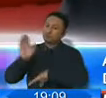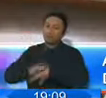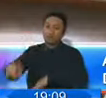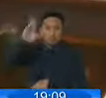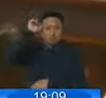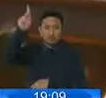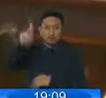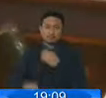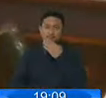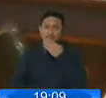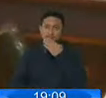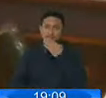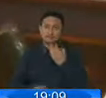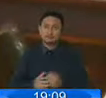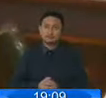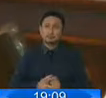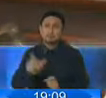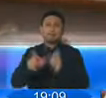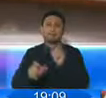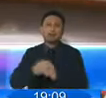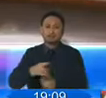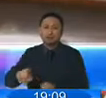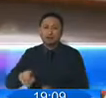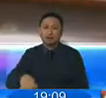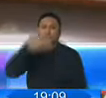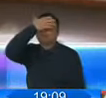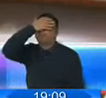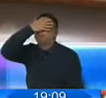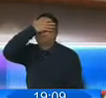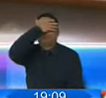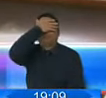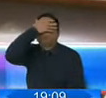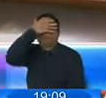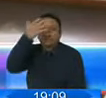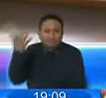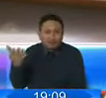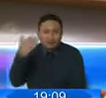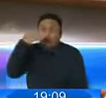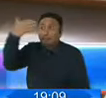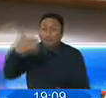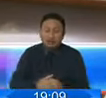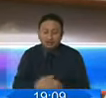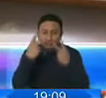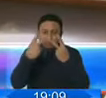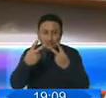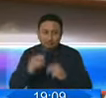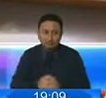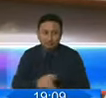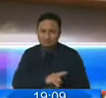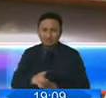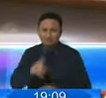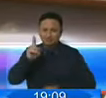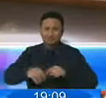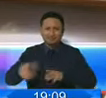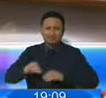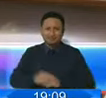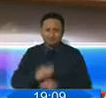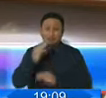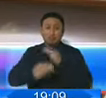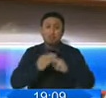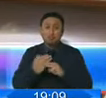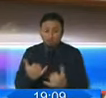expresiones. Son personas que no alcanzan a ver más allá de sus narices. Son personas que no aceptan que el mundo